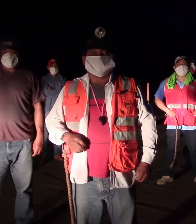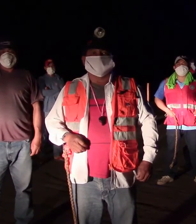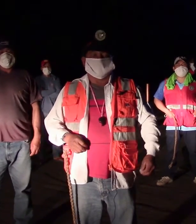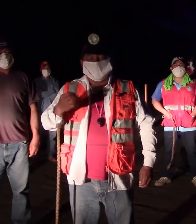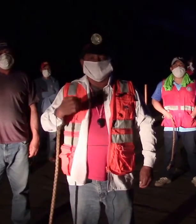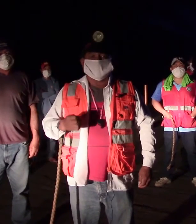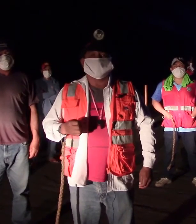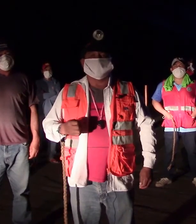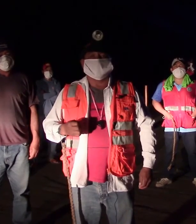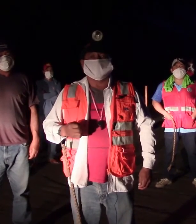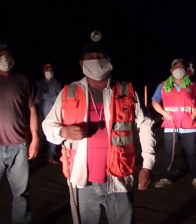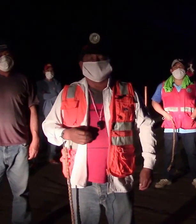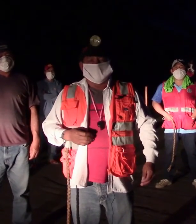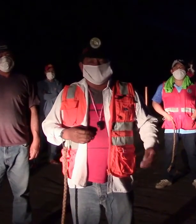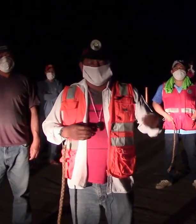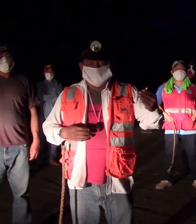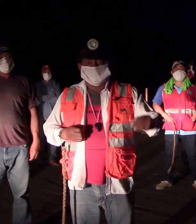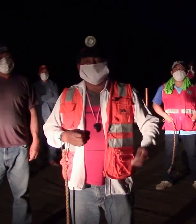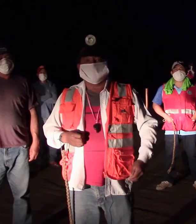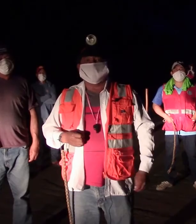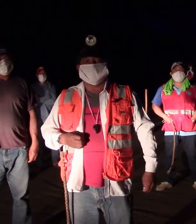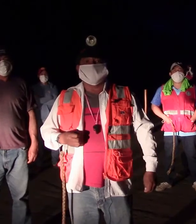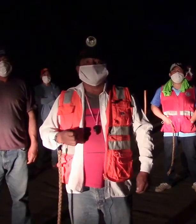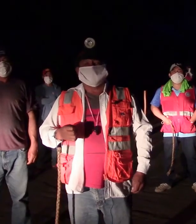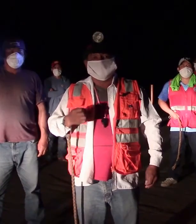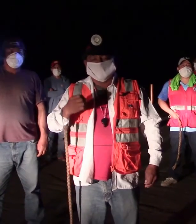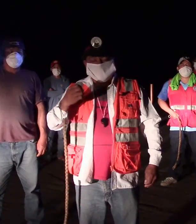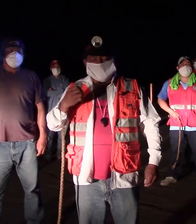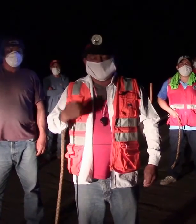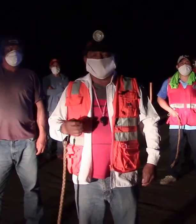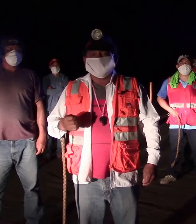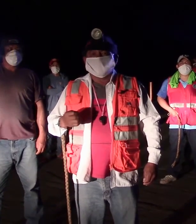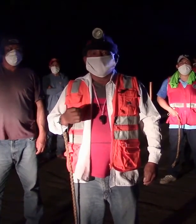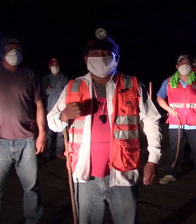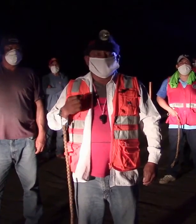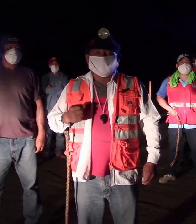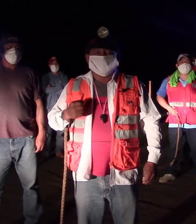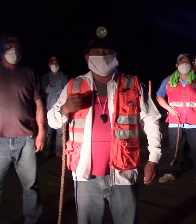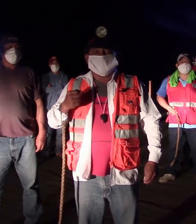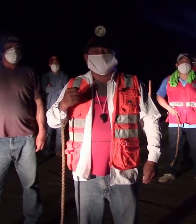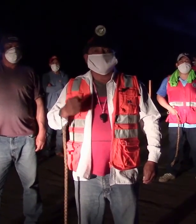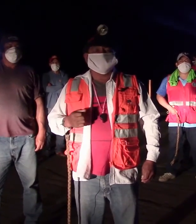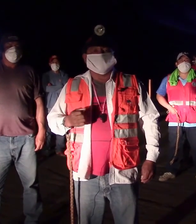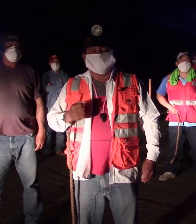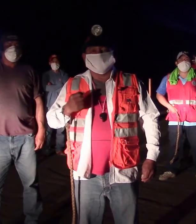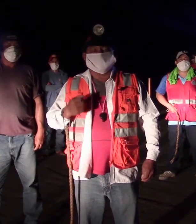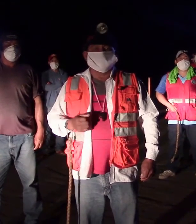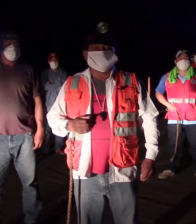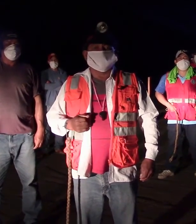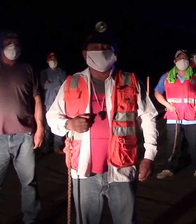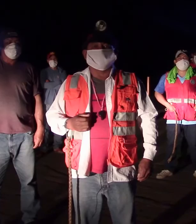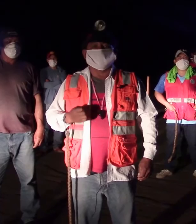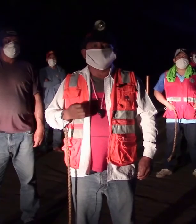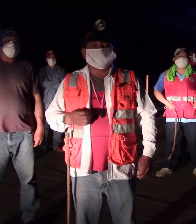esos señores. Gracias a la municipalidad de nuestro distrito de Tambo Grande, estamos acá siempre trabajando juntos en